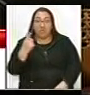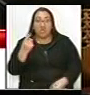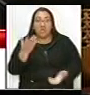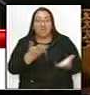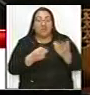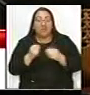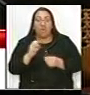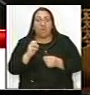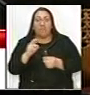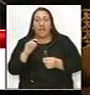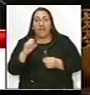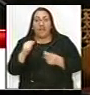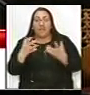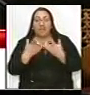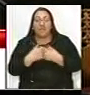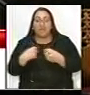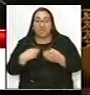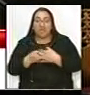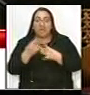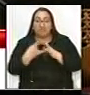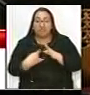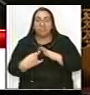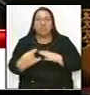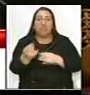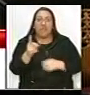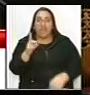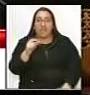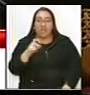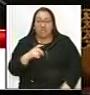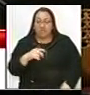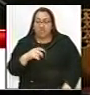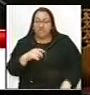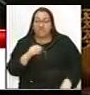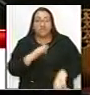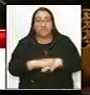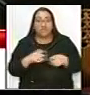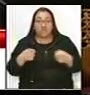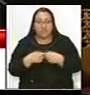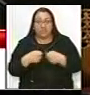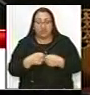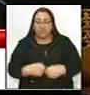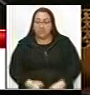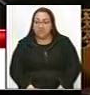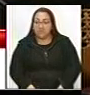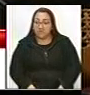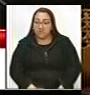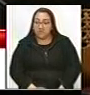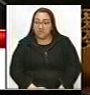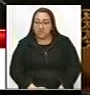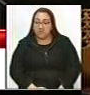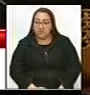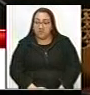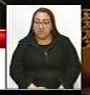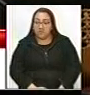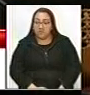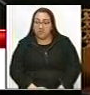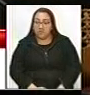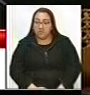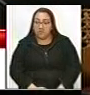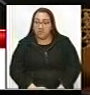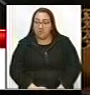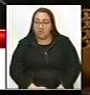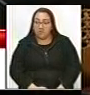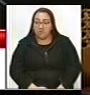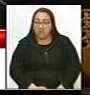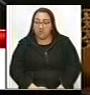operador neutro ese es el portador de datos el portador de banda ancha el que va a llegar los datos de un lado a otro y un